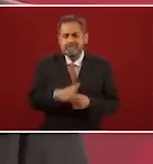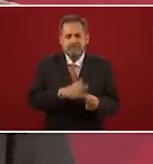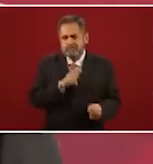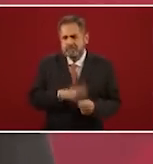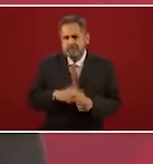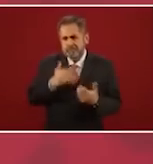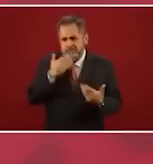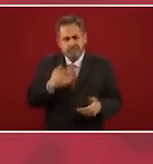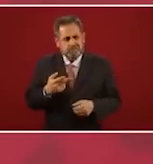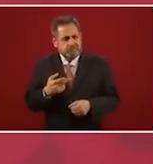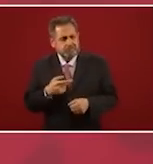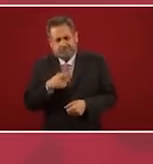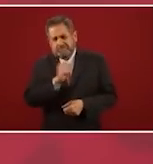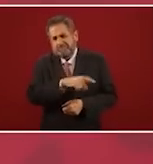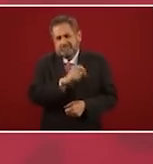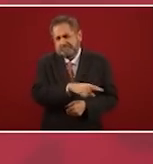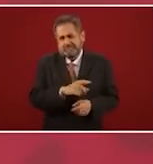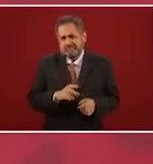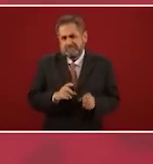que esto pase.